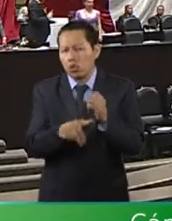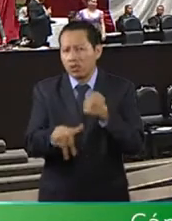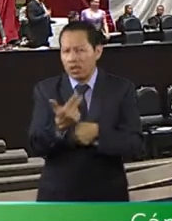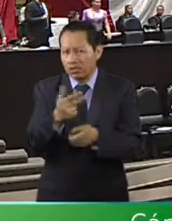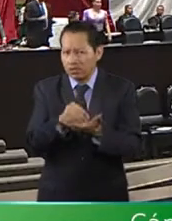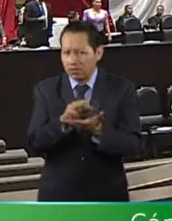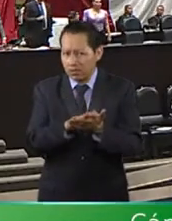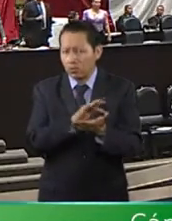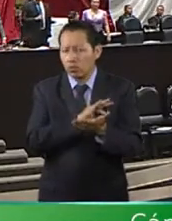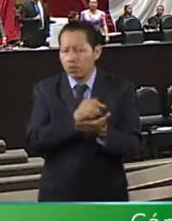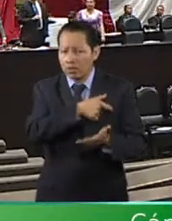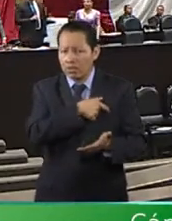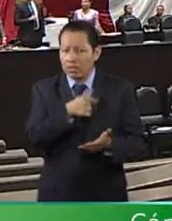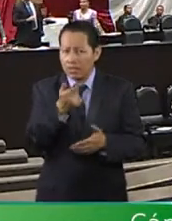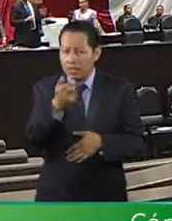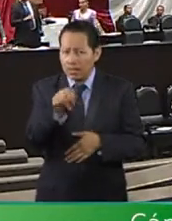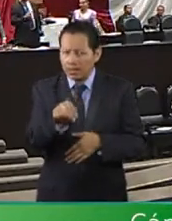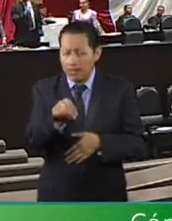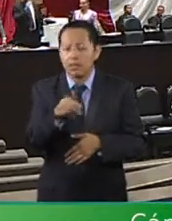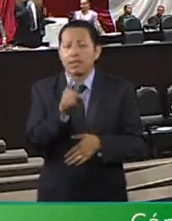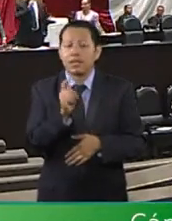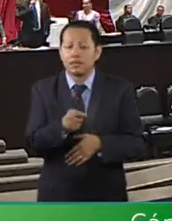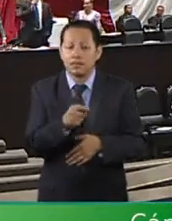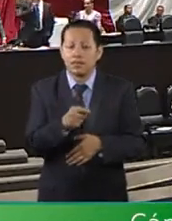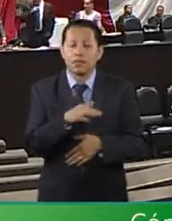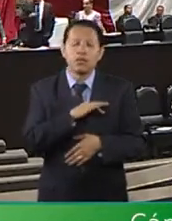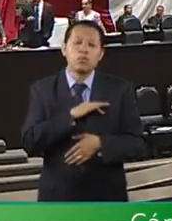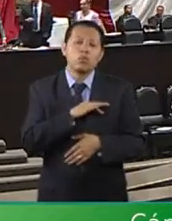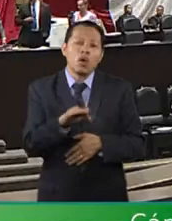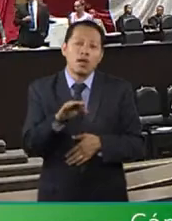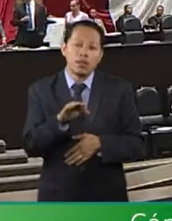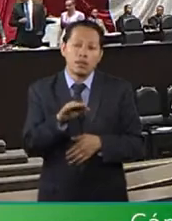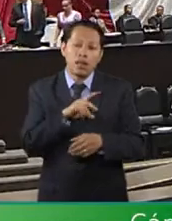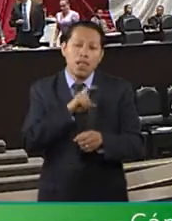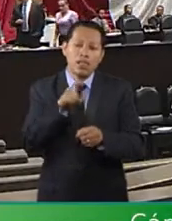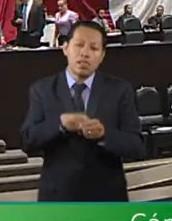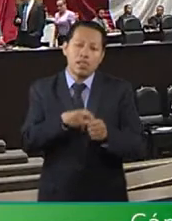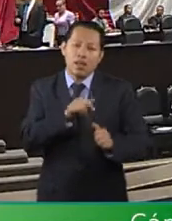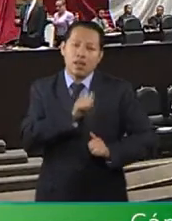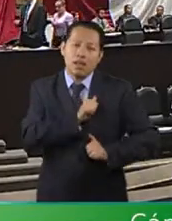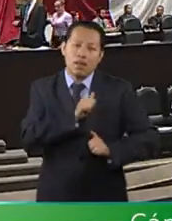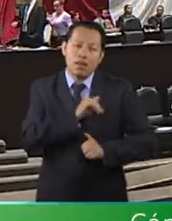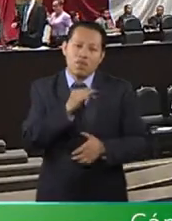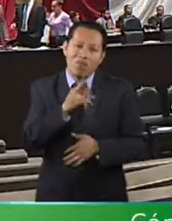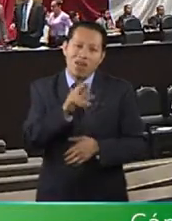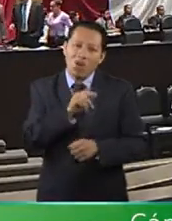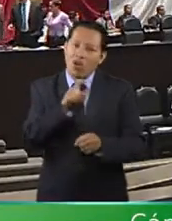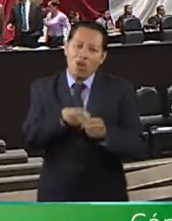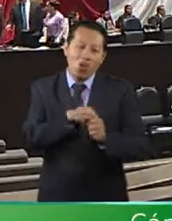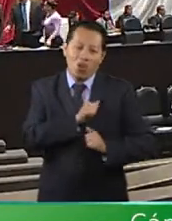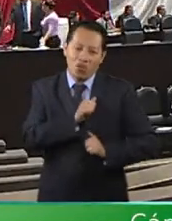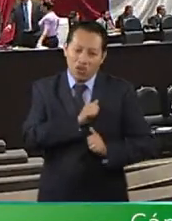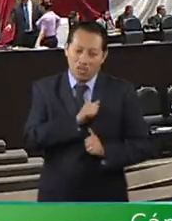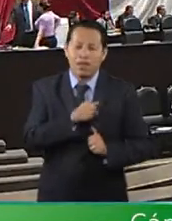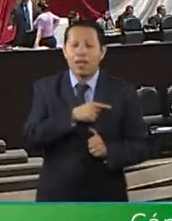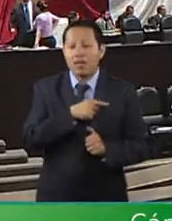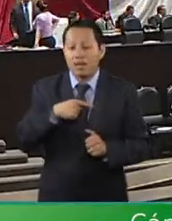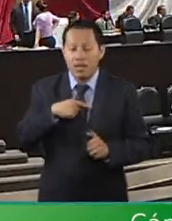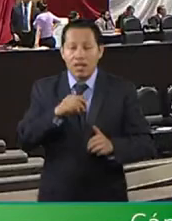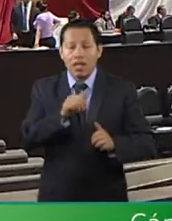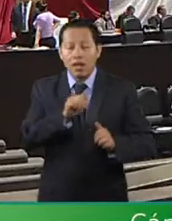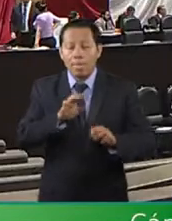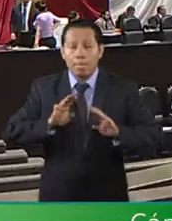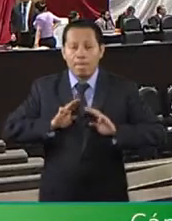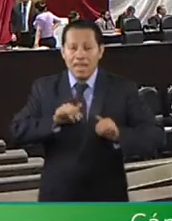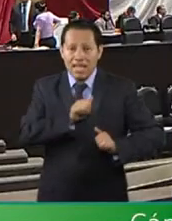integrantes de la guardia nacional quedan sujetos al fuero militar estarán sujetos a la disciplina militar